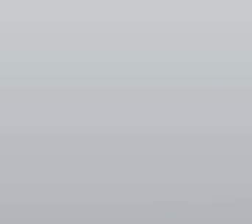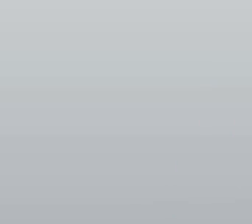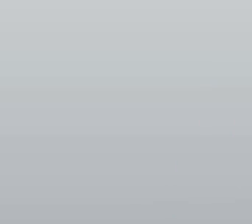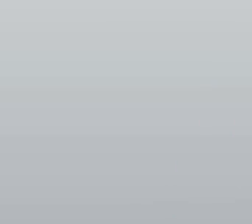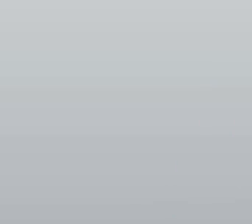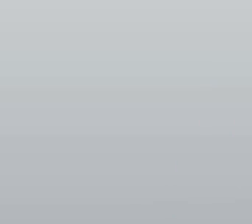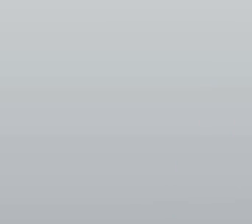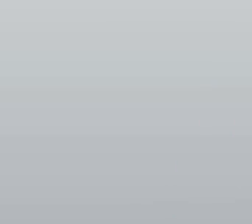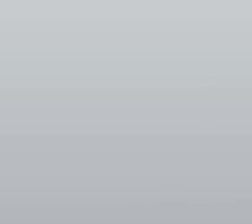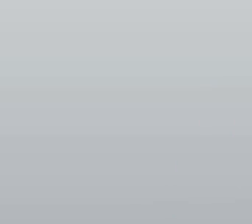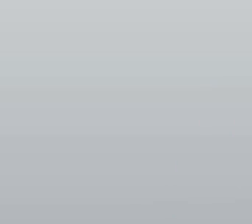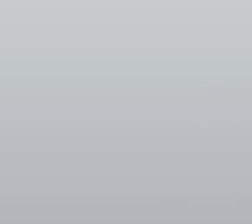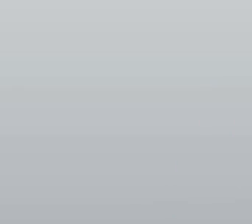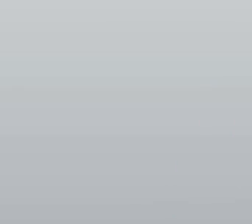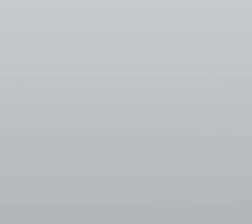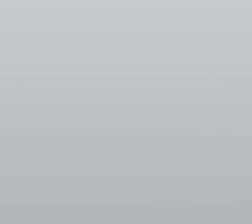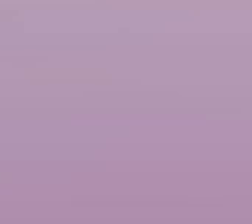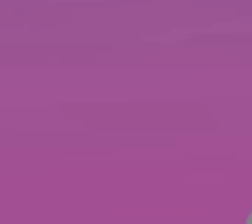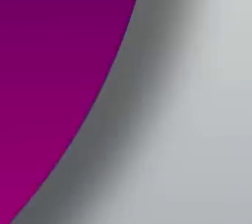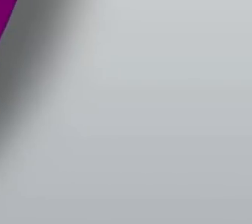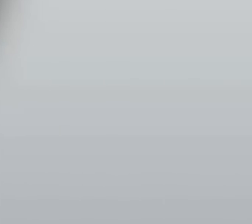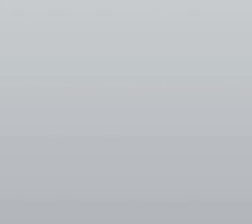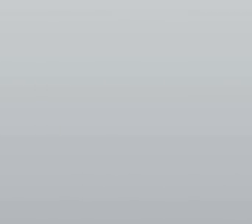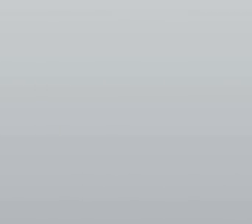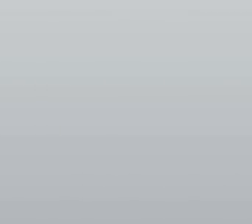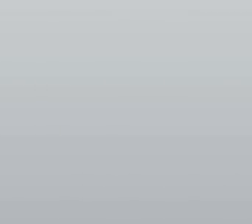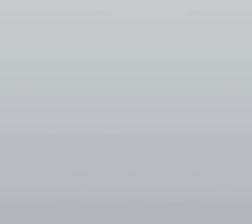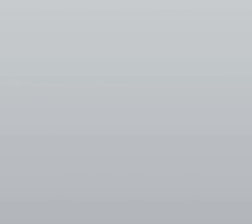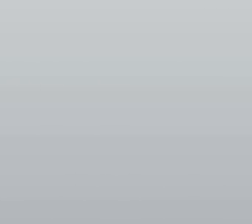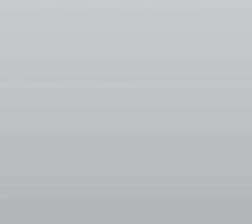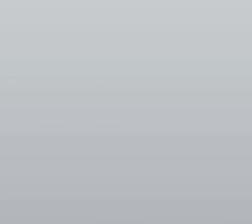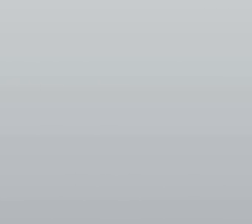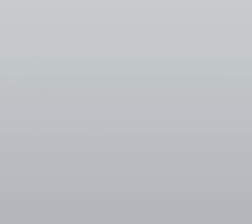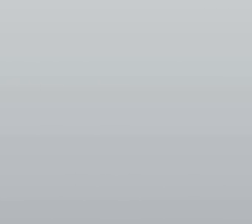más cerca de OmniLife. ¡Bienvenidos!